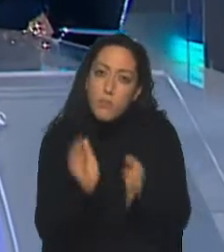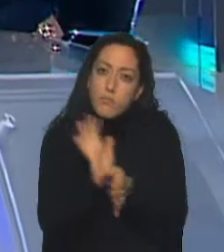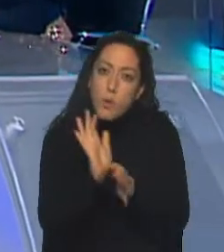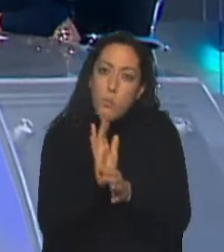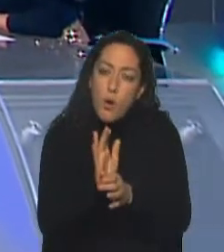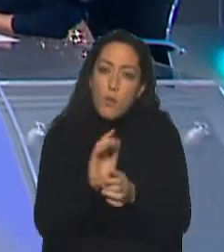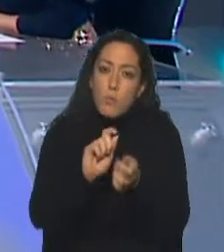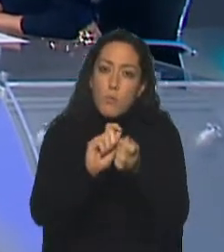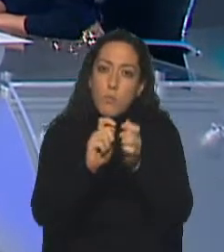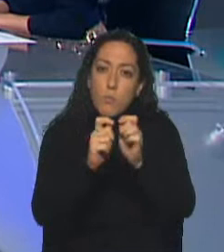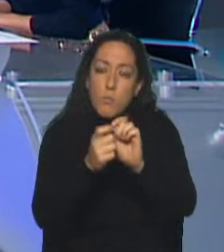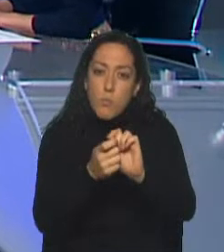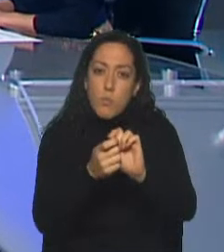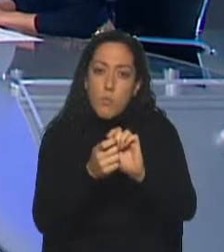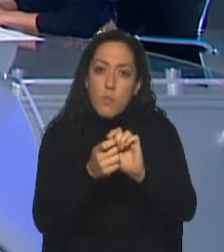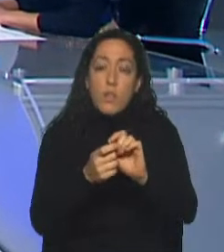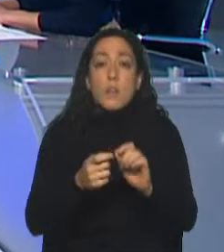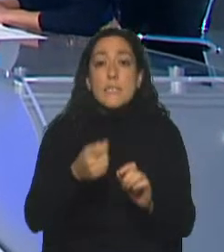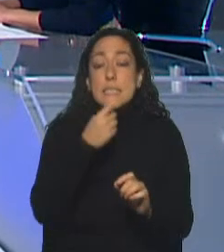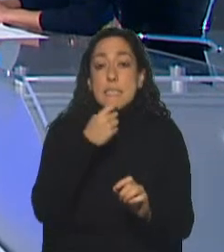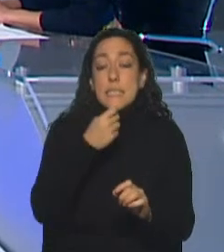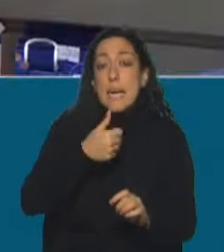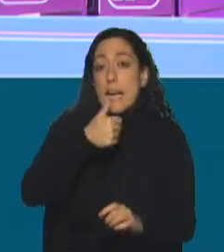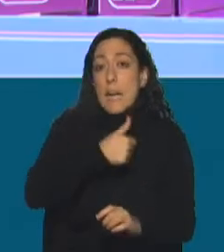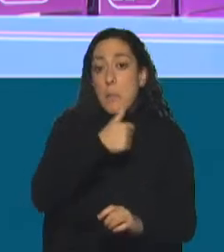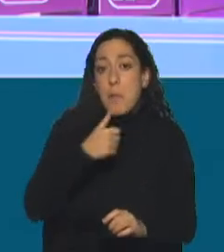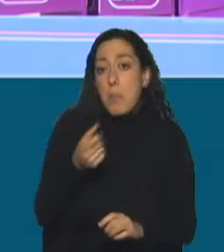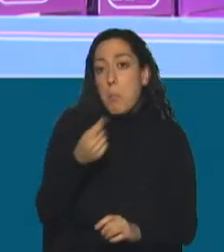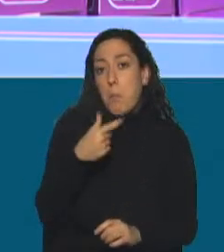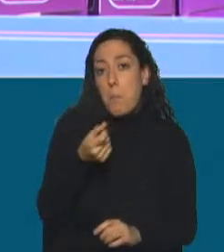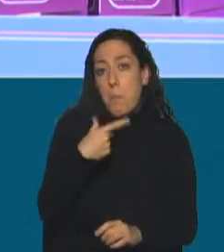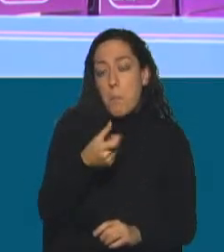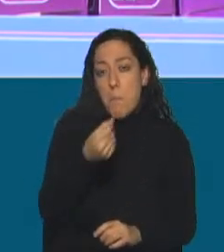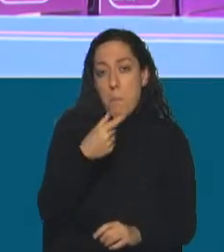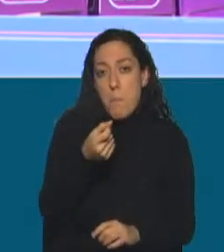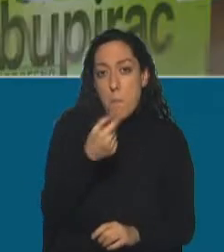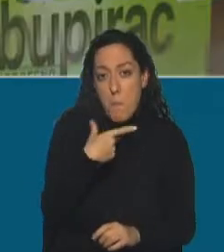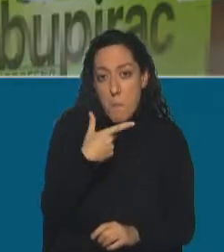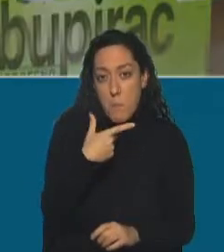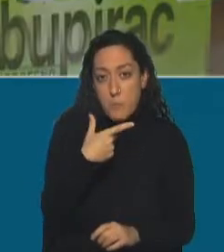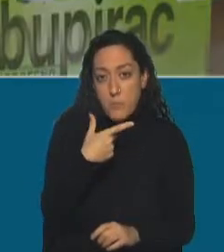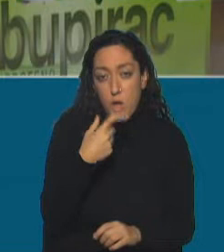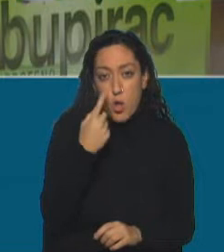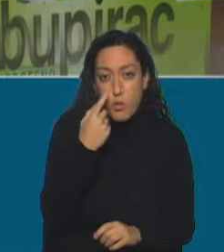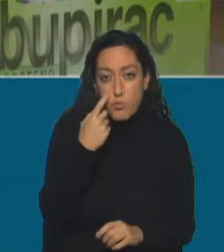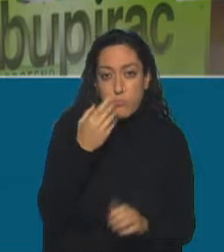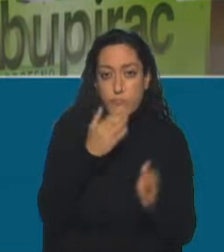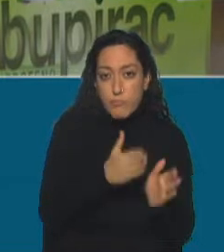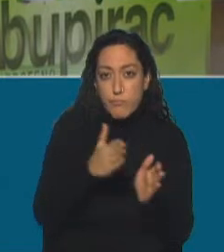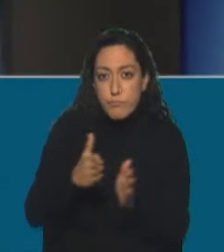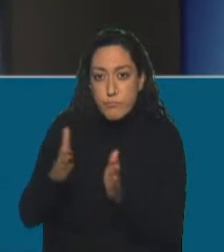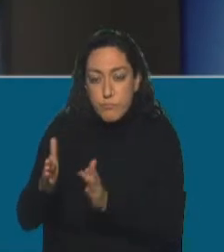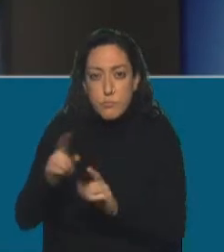el fármaco No es cierto cuando el fármaco no se utiliza adecuadamente comienzan a ver estos fenómenos de resistencia en